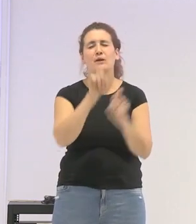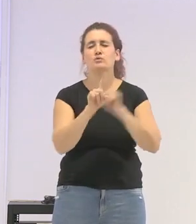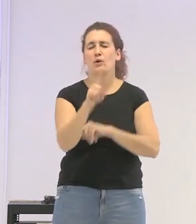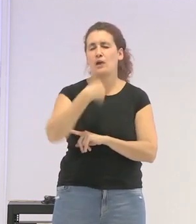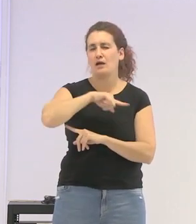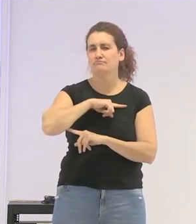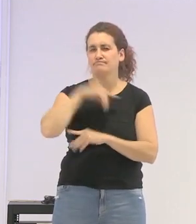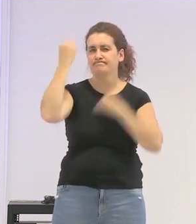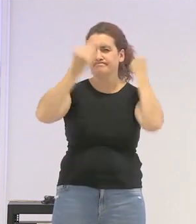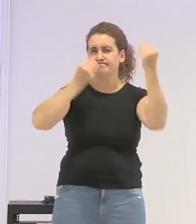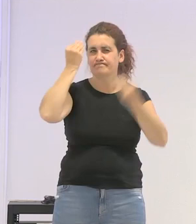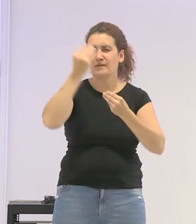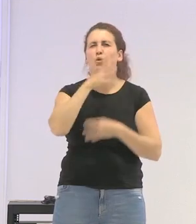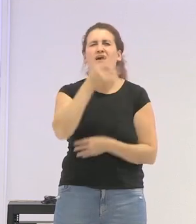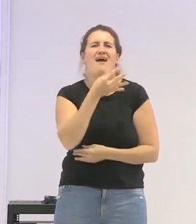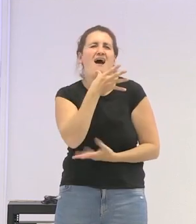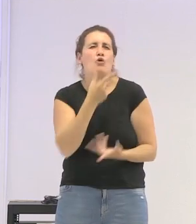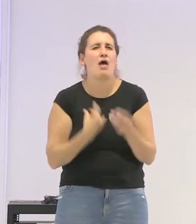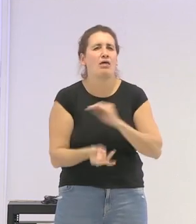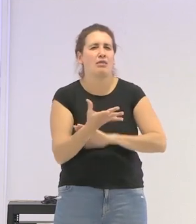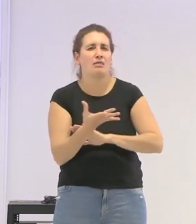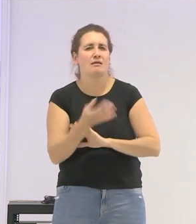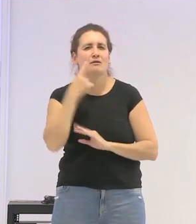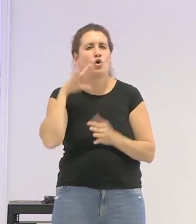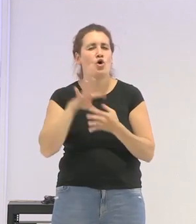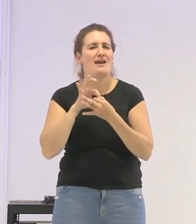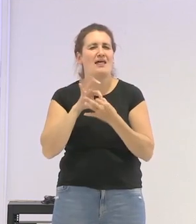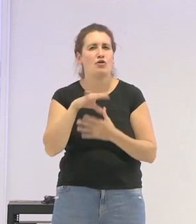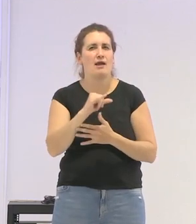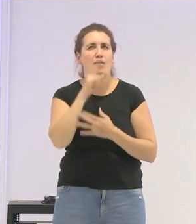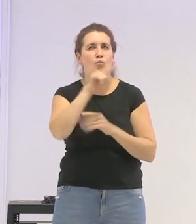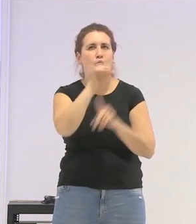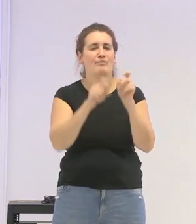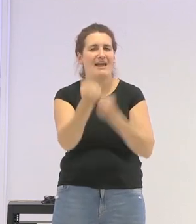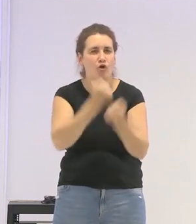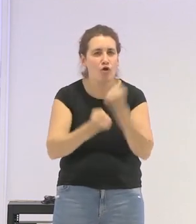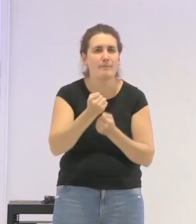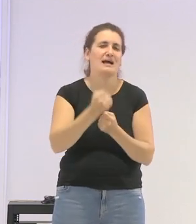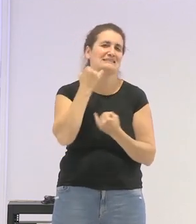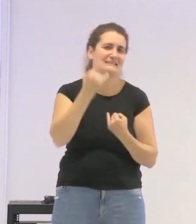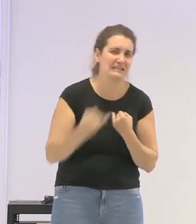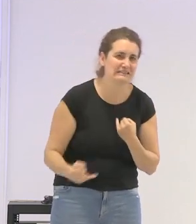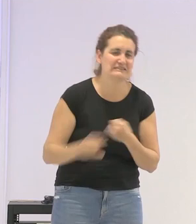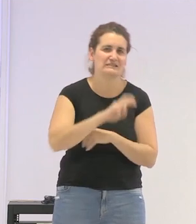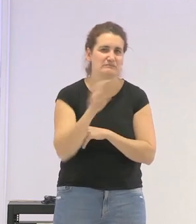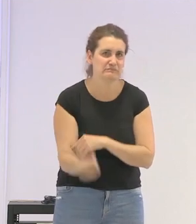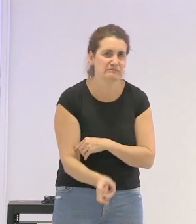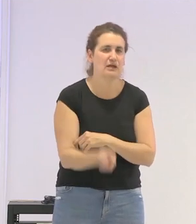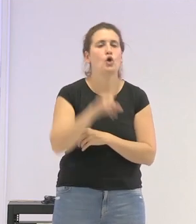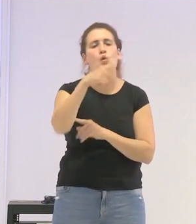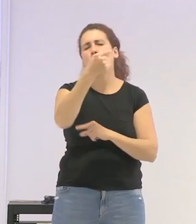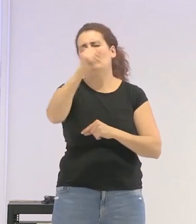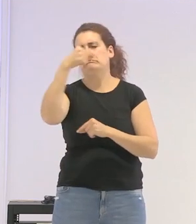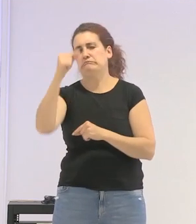¿no? Es por qué han surgido ahora. Es verdad que tiene que ver con cuestiones económicas, de crisis, etcétera. Luego igual comentaré, daré algunas